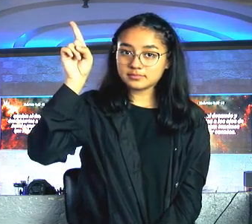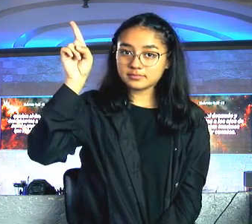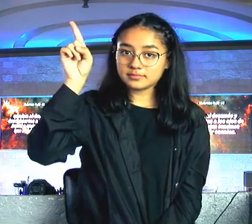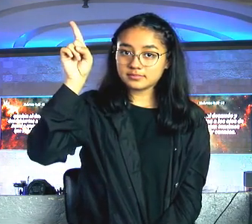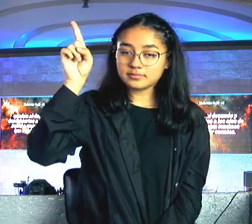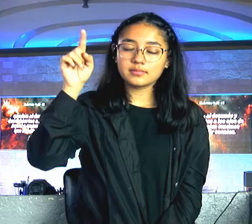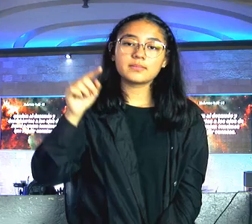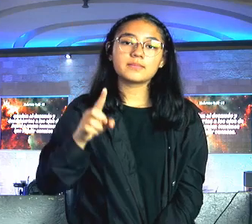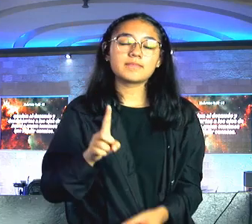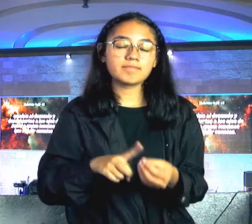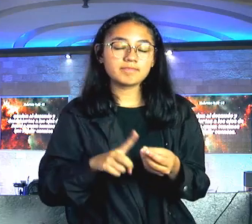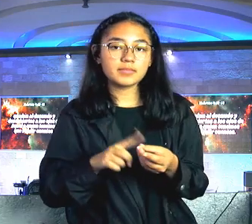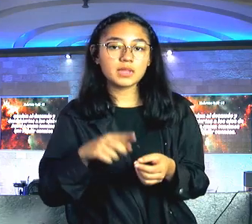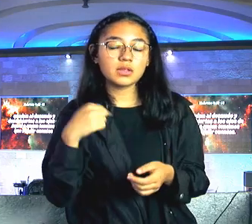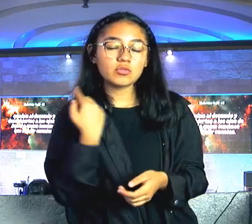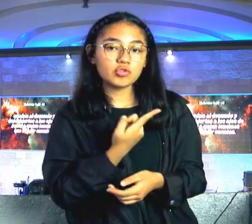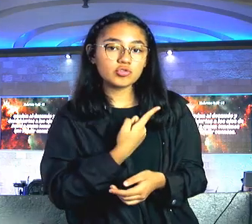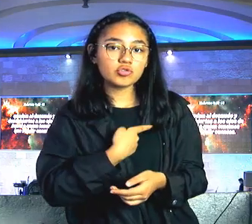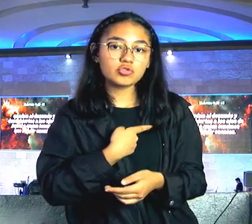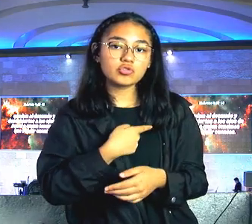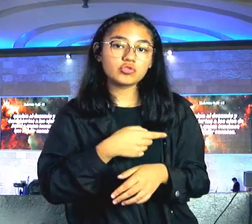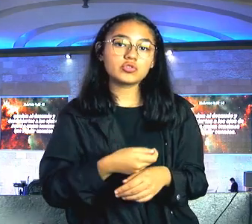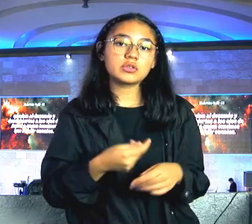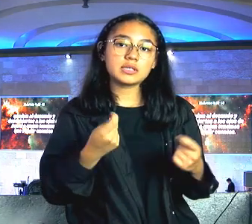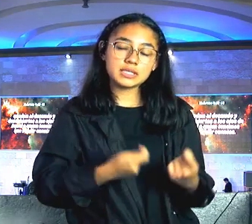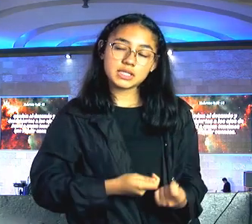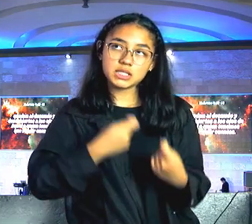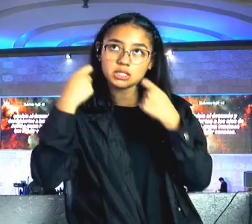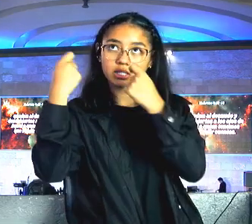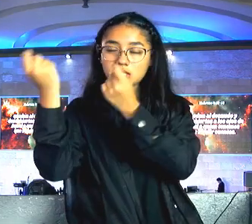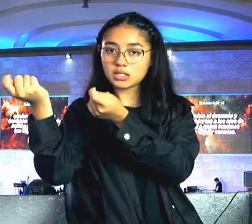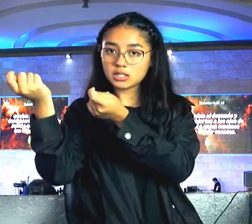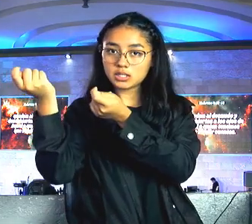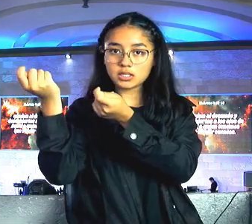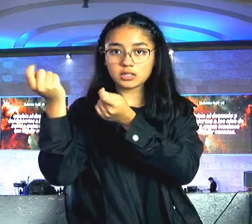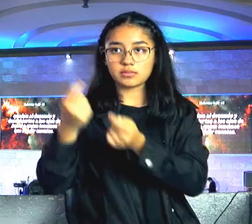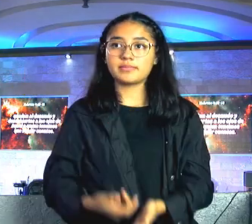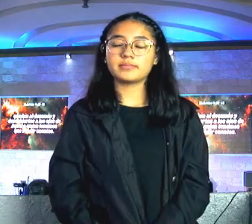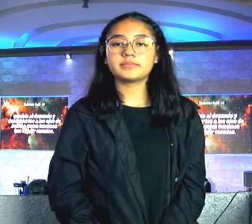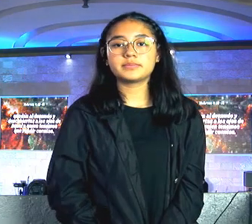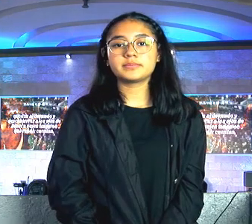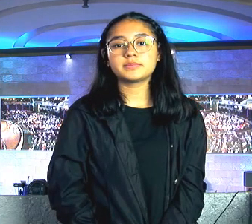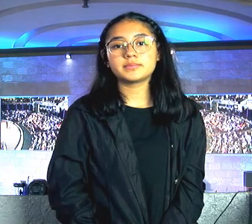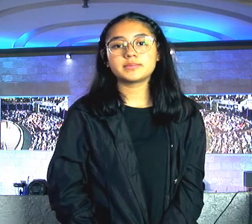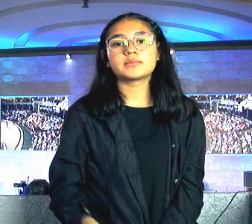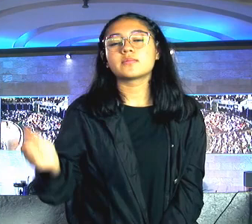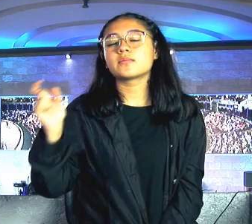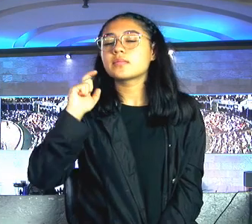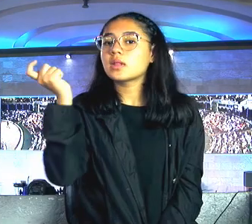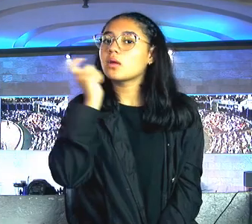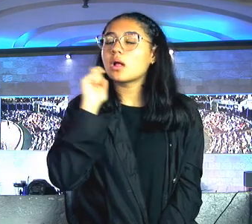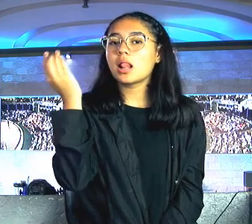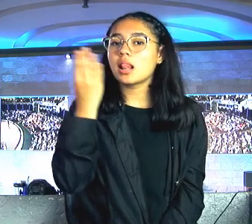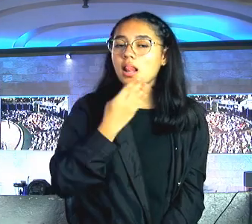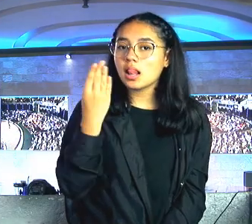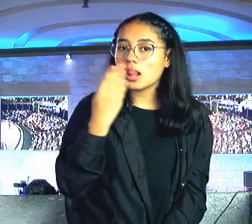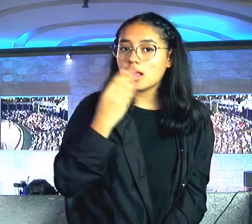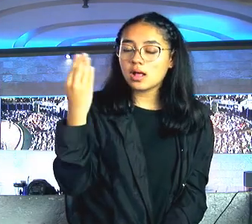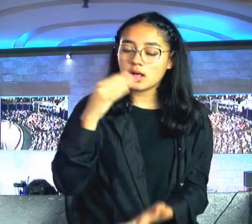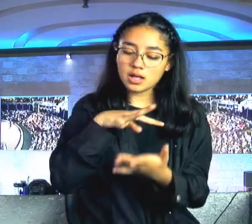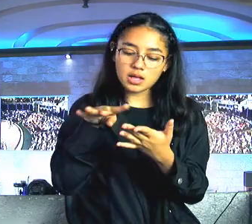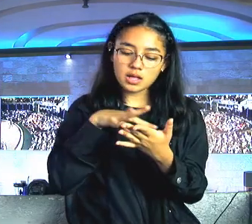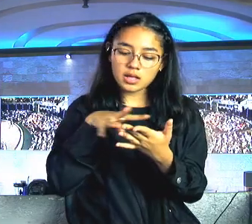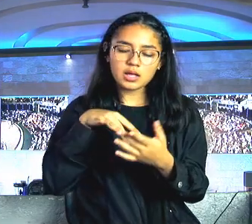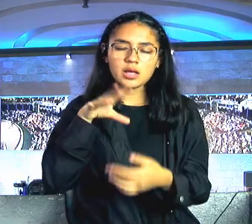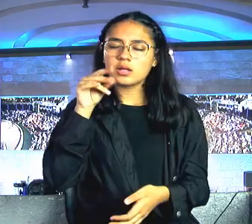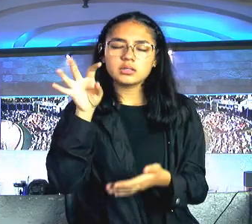a quien tenemos que rendir cuentas. Así que cuando tú vas a la Biblia y la vas a leer, no la